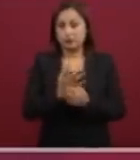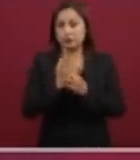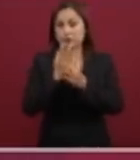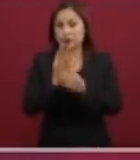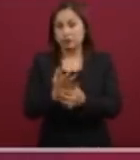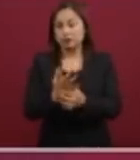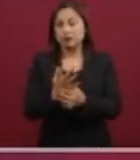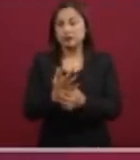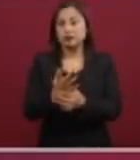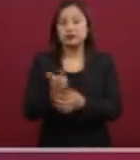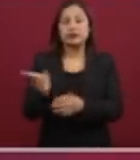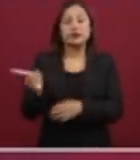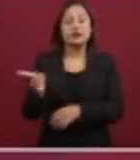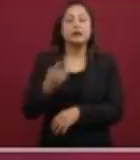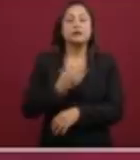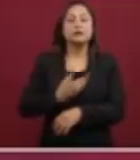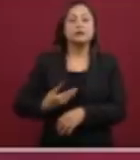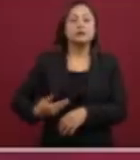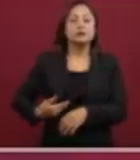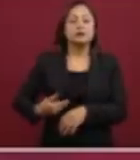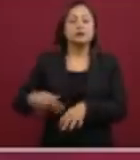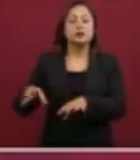podía disponer de la Policía Federal,